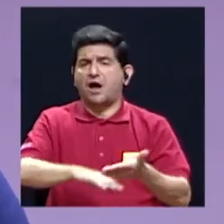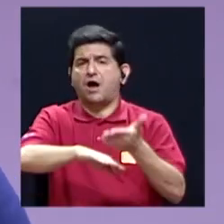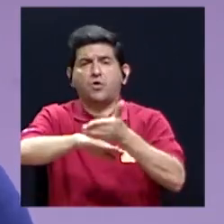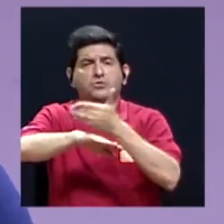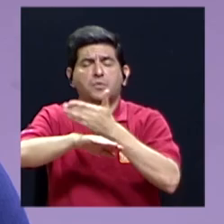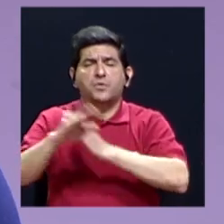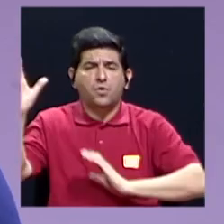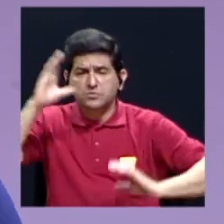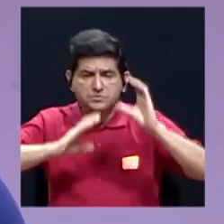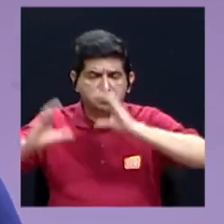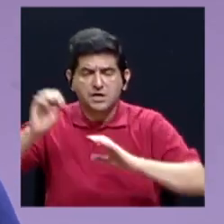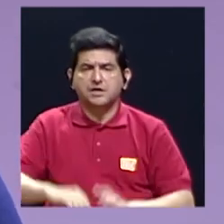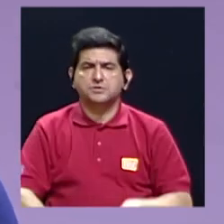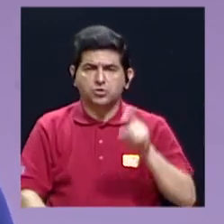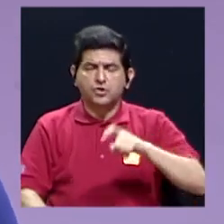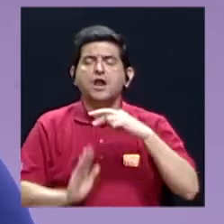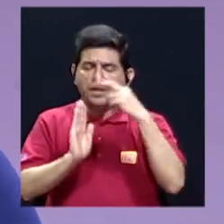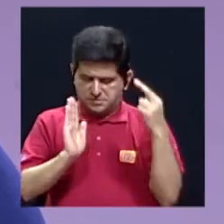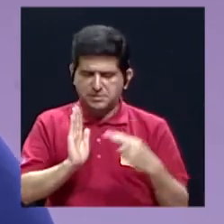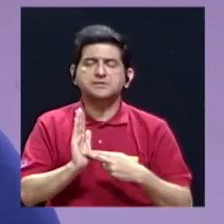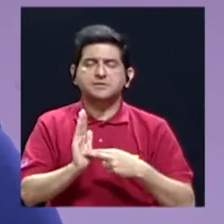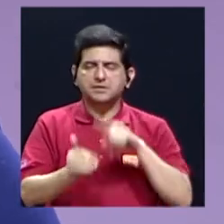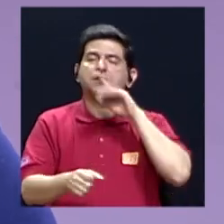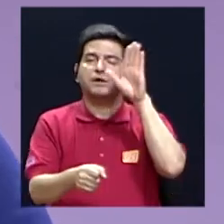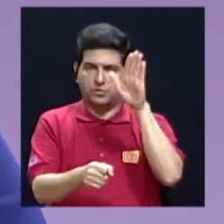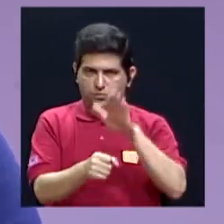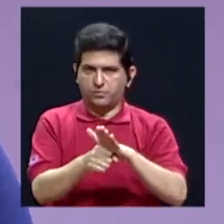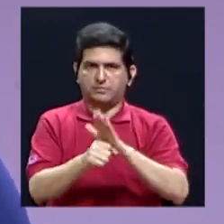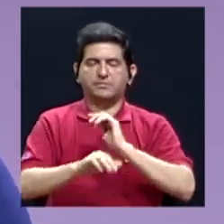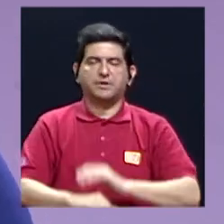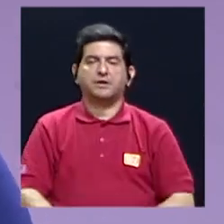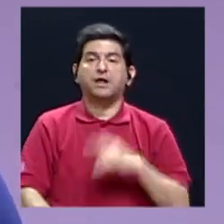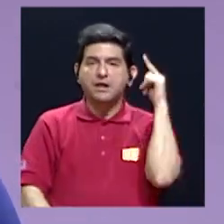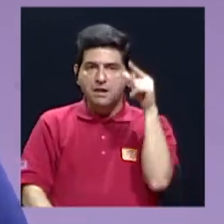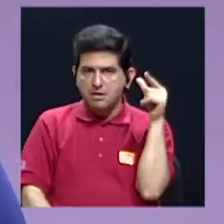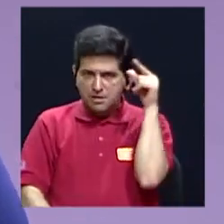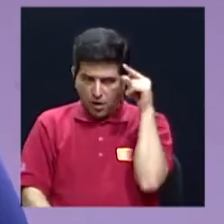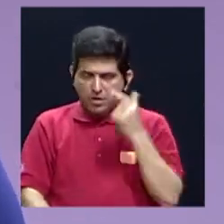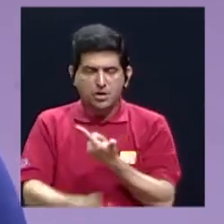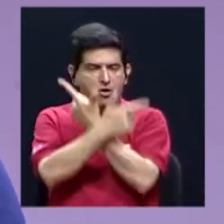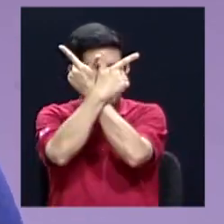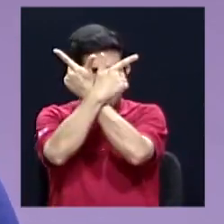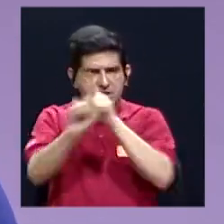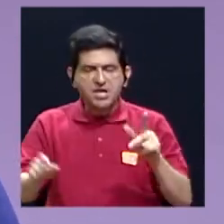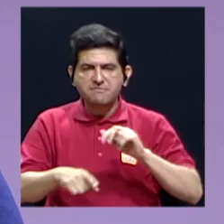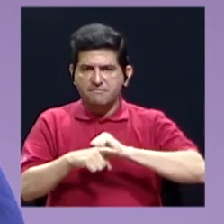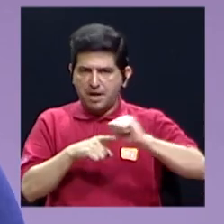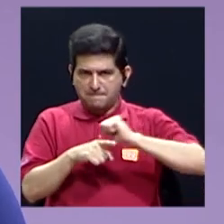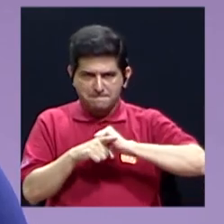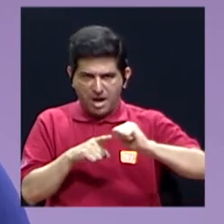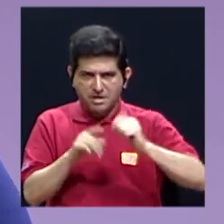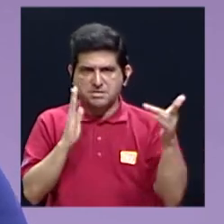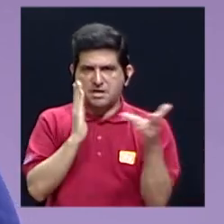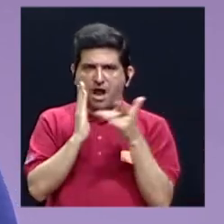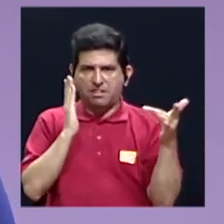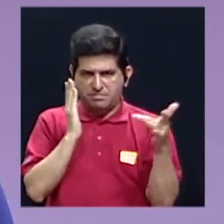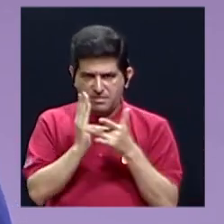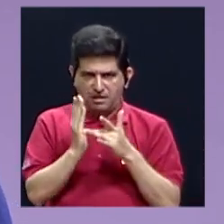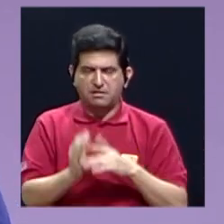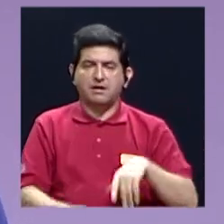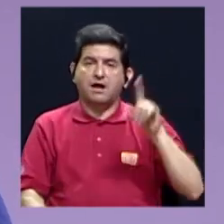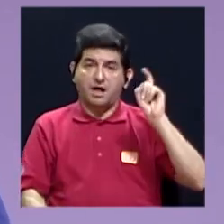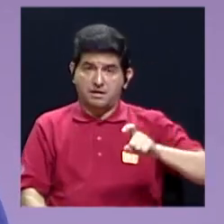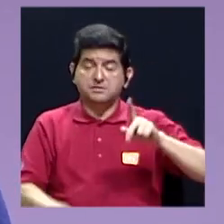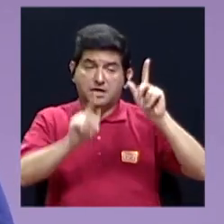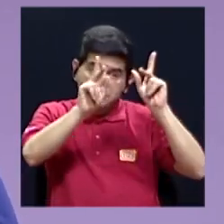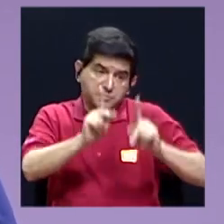avance de la ciencia, debe ser regulado, debe ser cumplido y por supuesto están en libertad de practicarse la técnica, lo